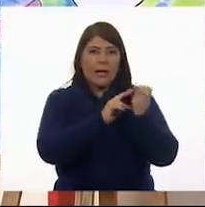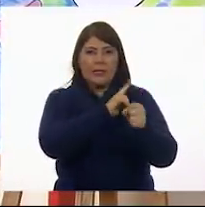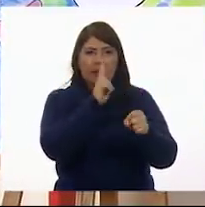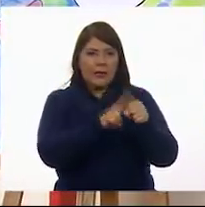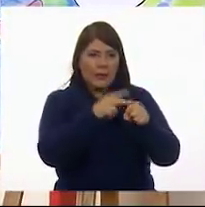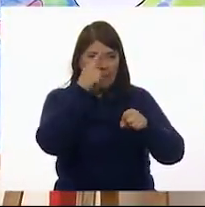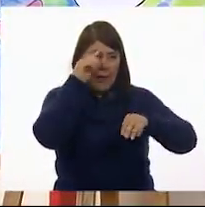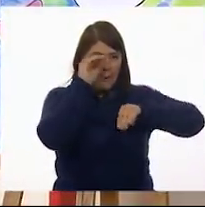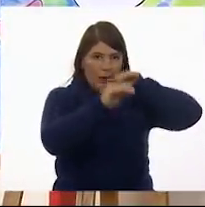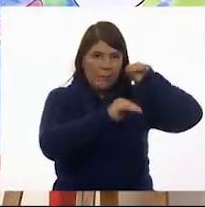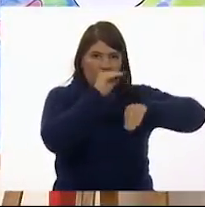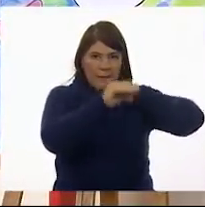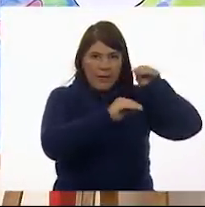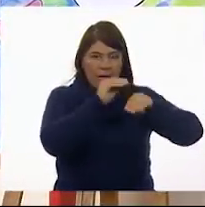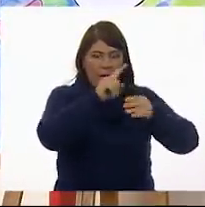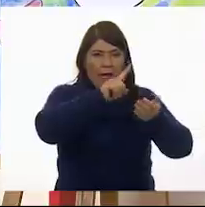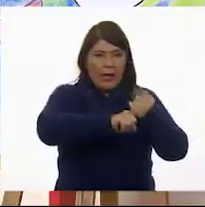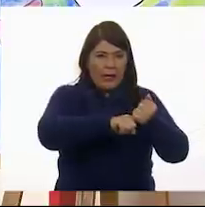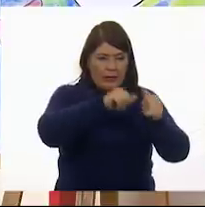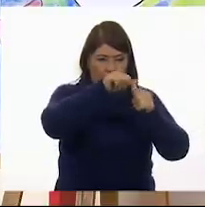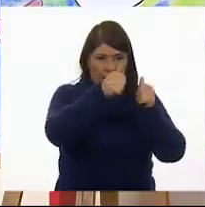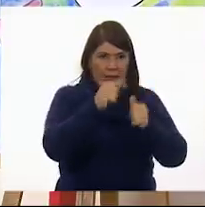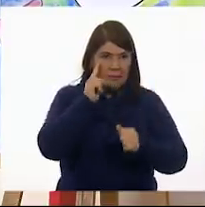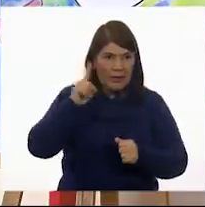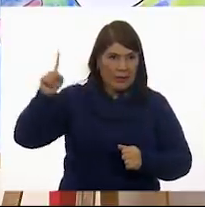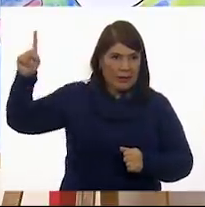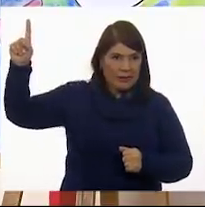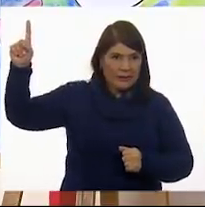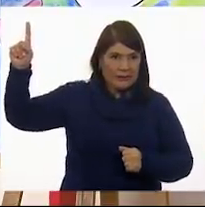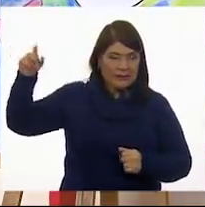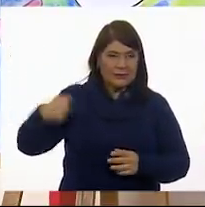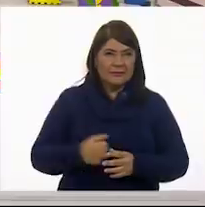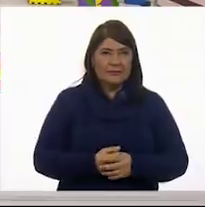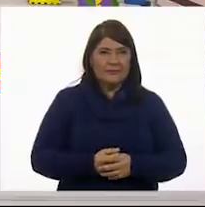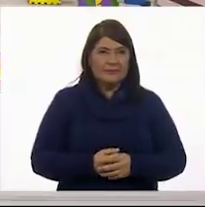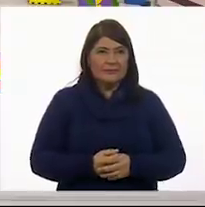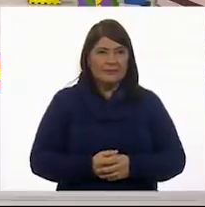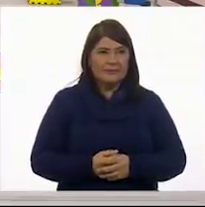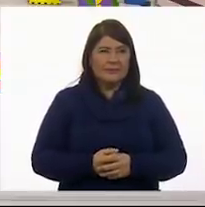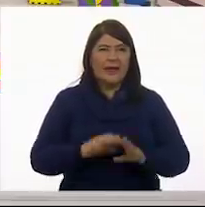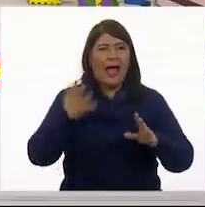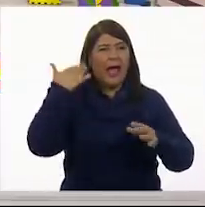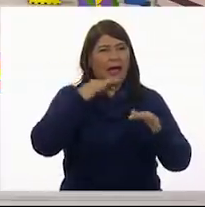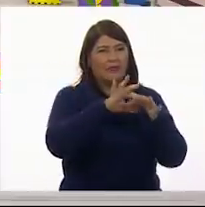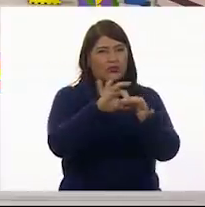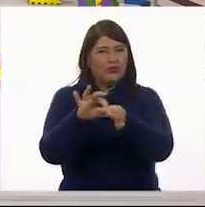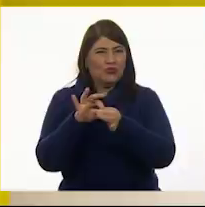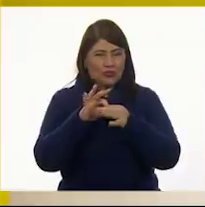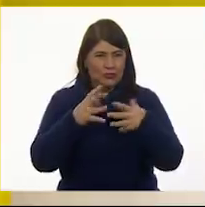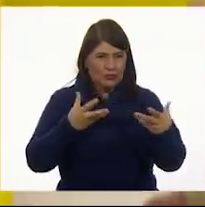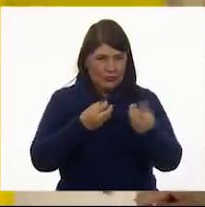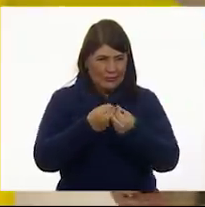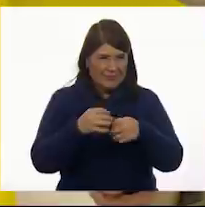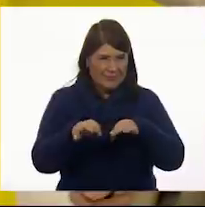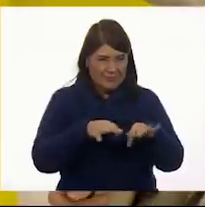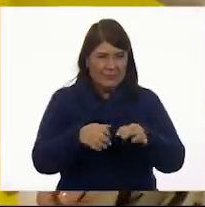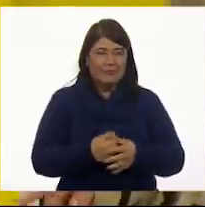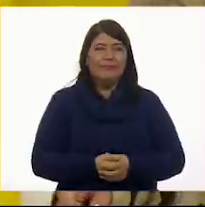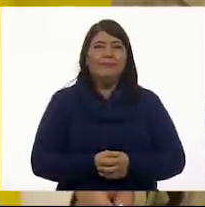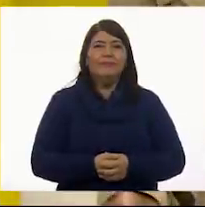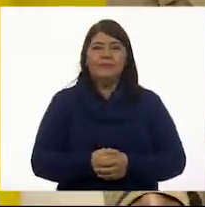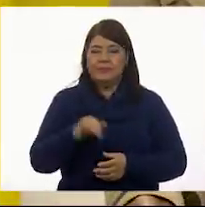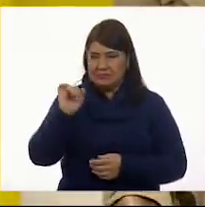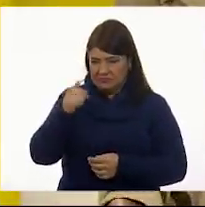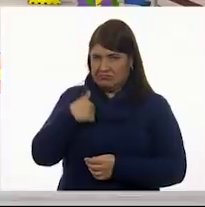complementarlas en nuestra obra? ¿Qué se trabajó en colectivo? Claro. Ok. Me encantaría.